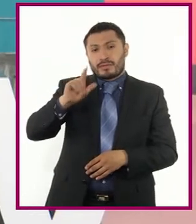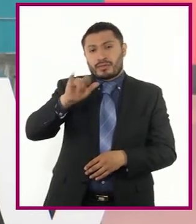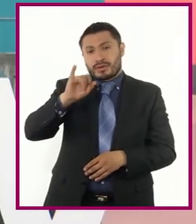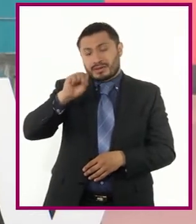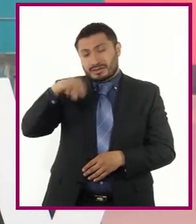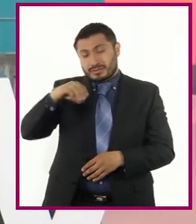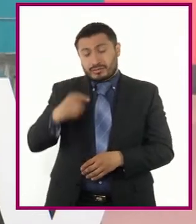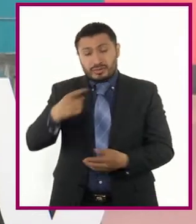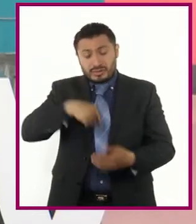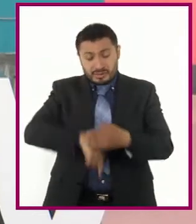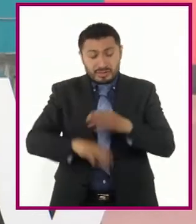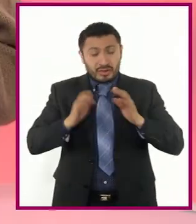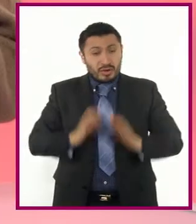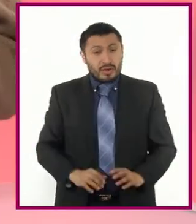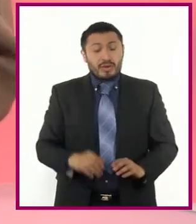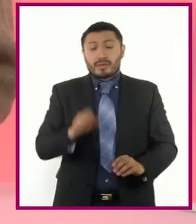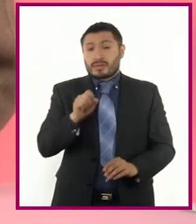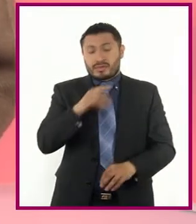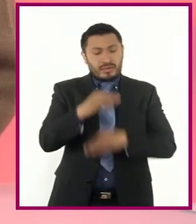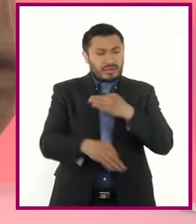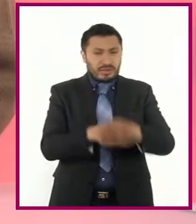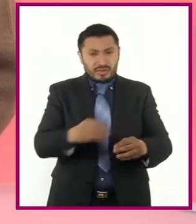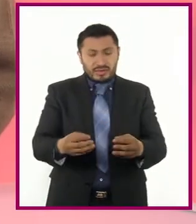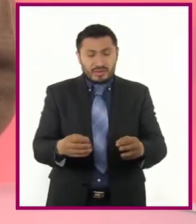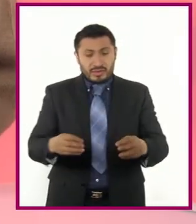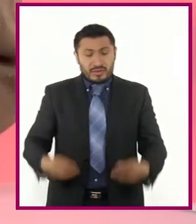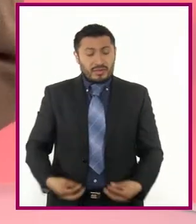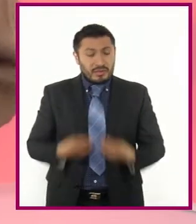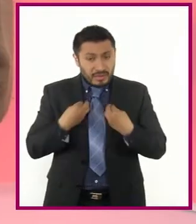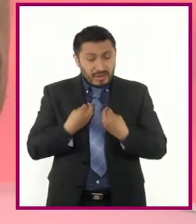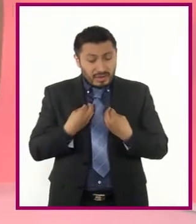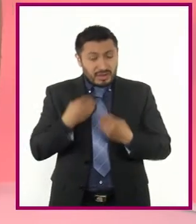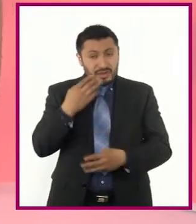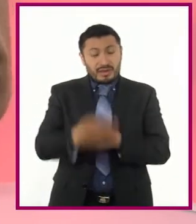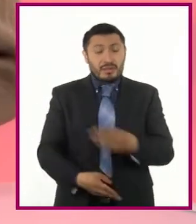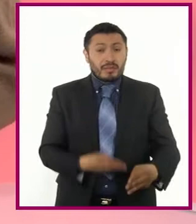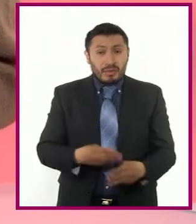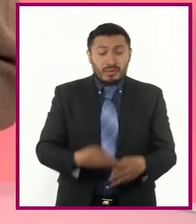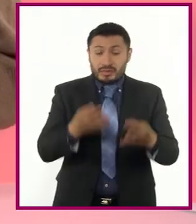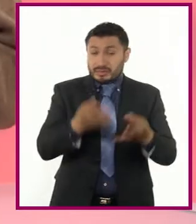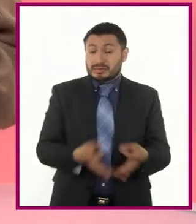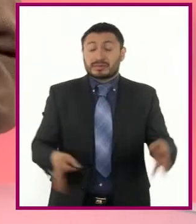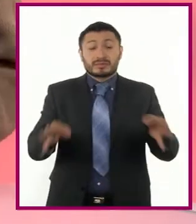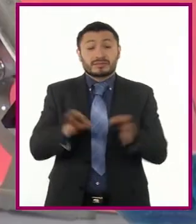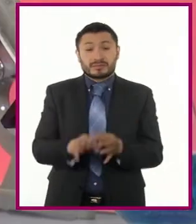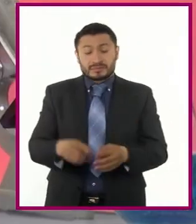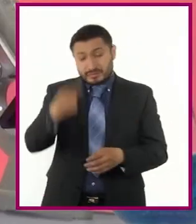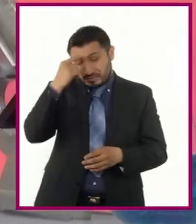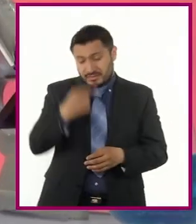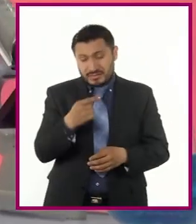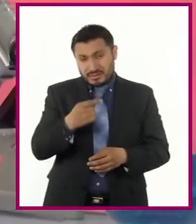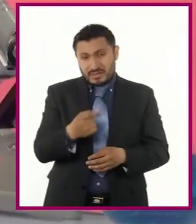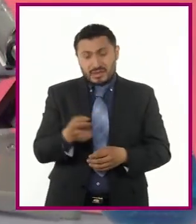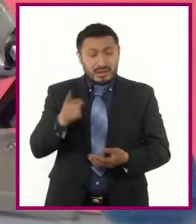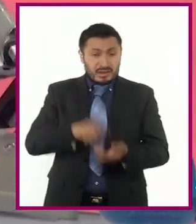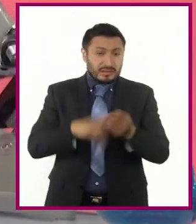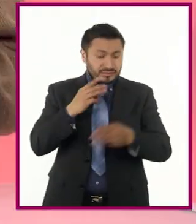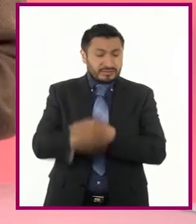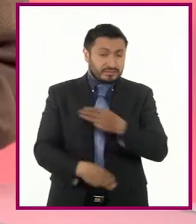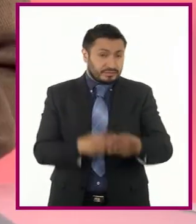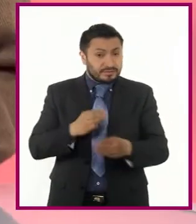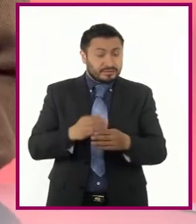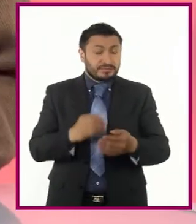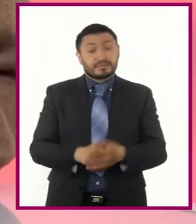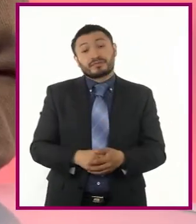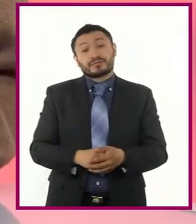vivos, es fundamental para que se lleve toda esta serie de vidas para que esté presente en nuestro planeta. Inclusive